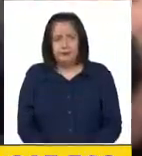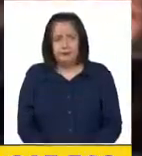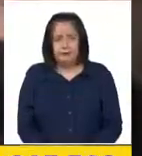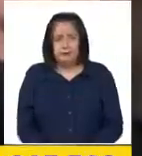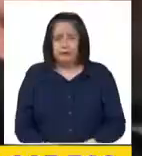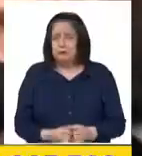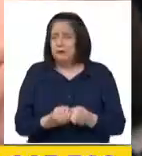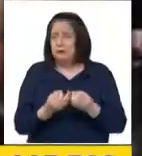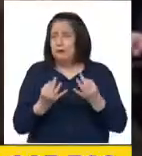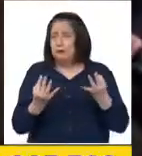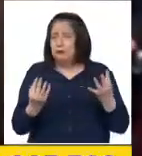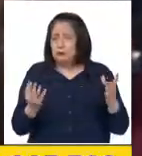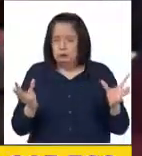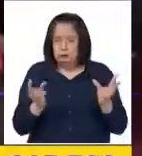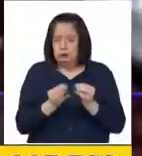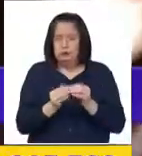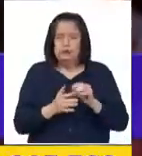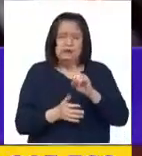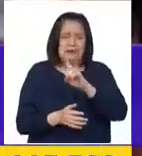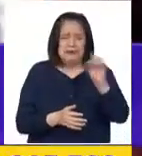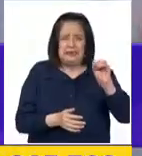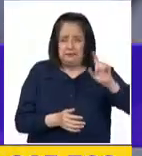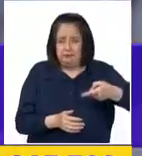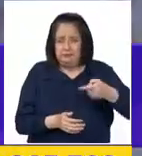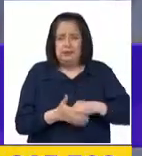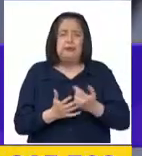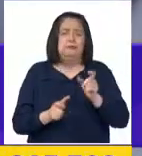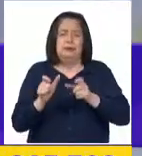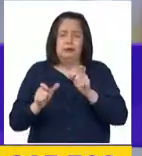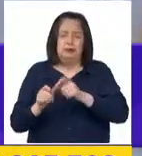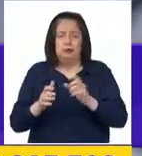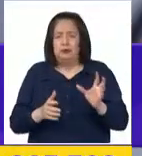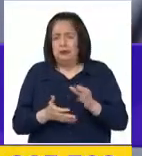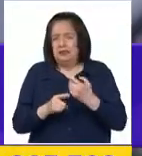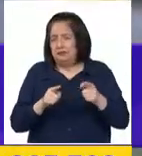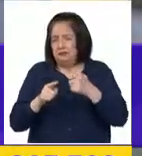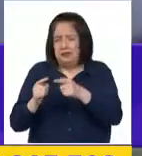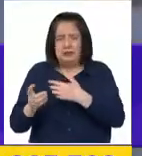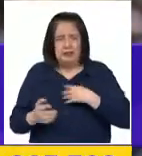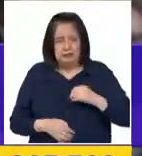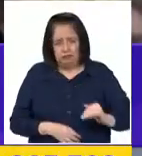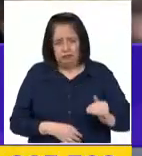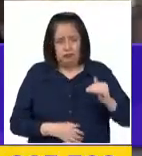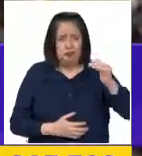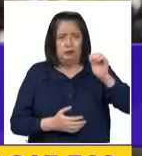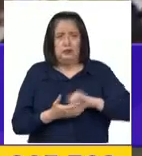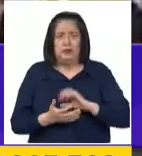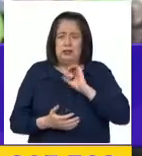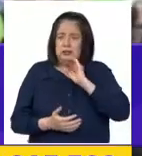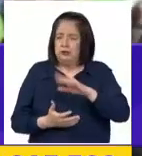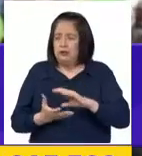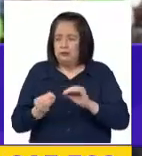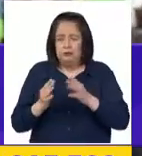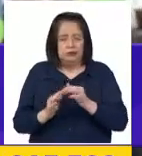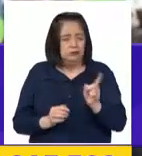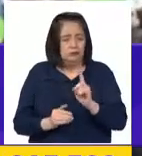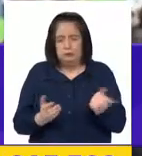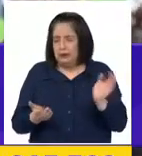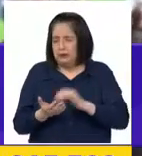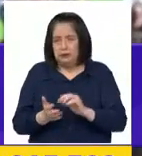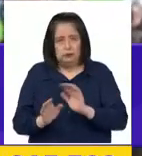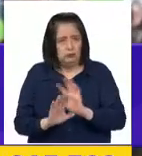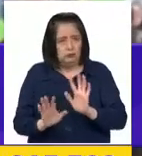En total, más de 100.000 ciudadanos de todas las edades se concentraron pidiendo que la historia no se vuelva a repetir.